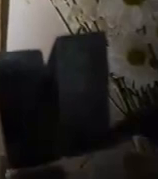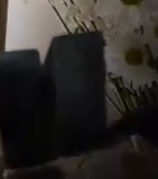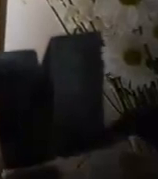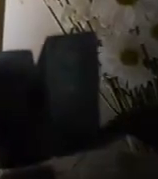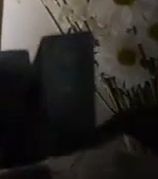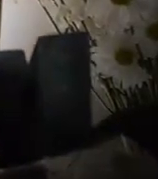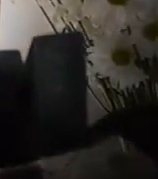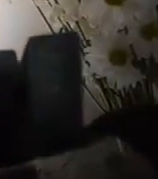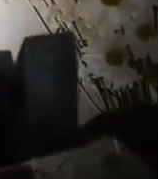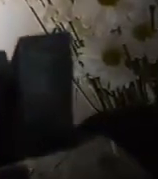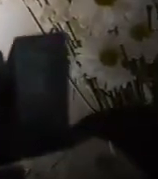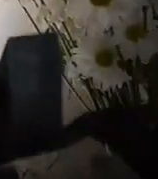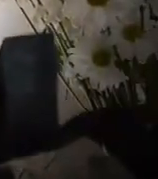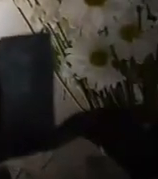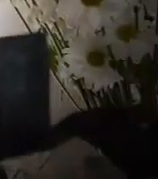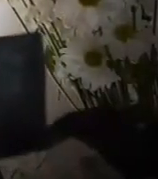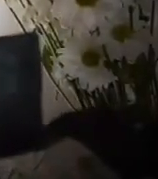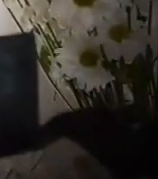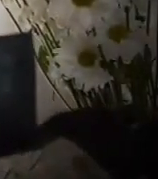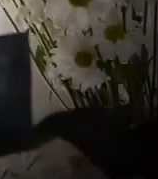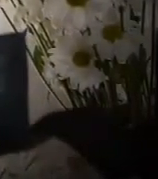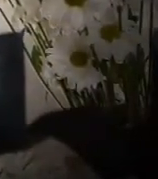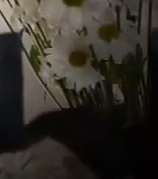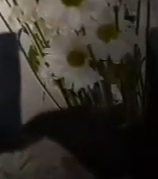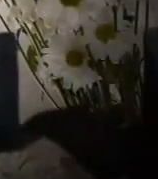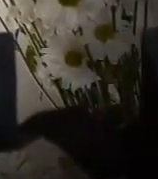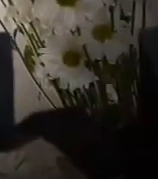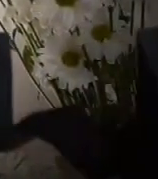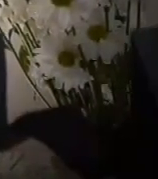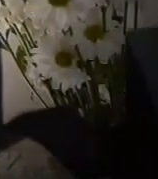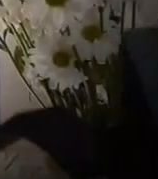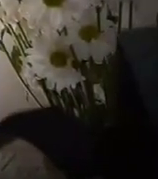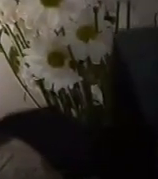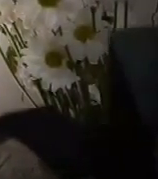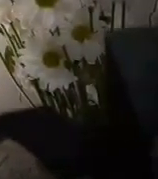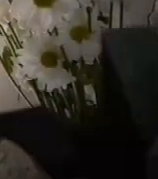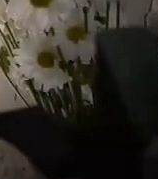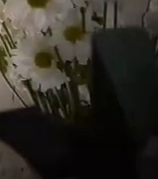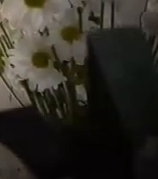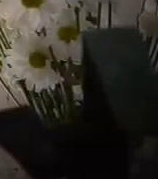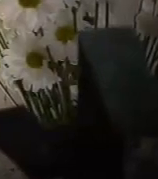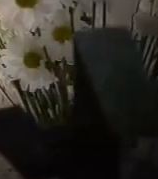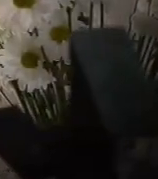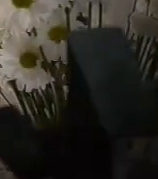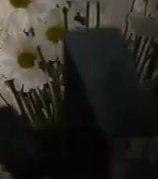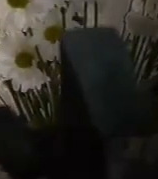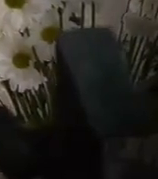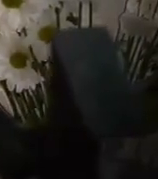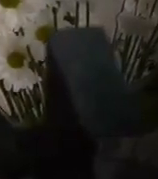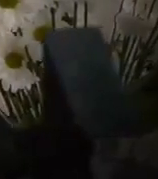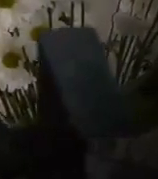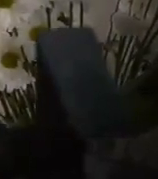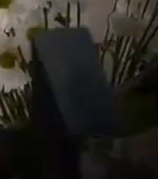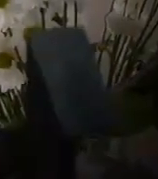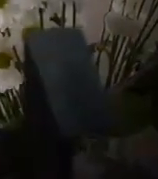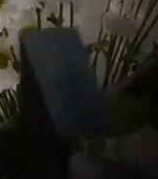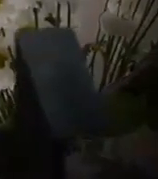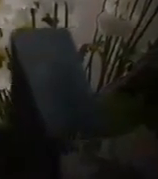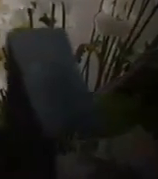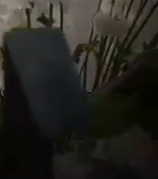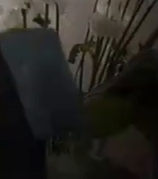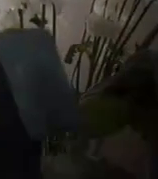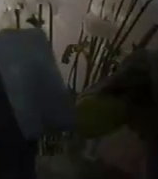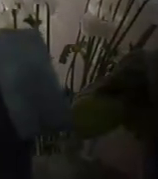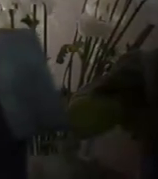regalo que Sofía Segovia nos entrega a sus lectores invitándonos a escuchar nuestro propio murmullo. Con esta lectura inició